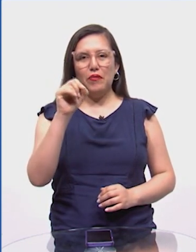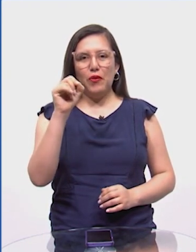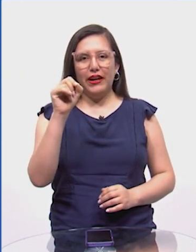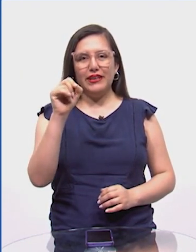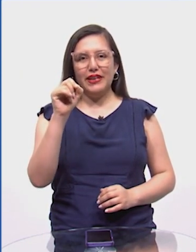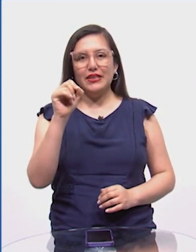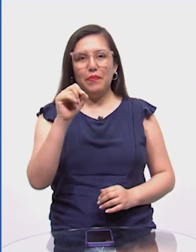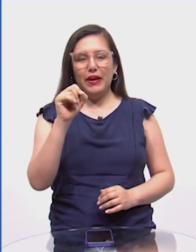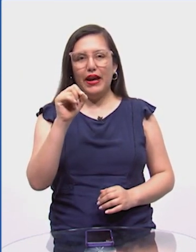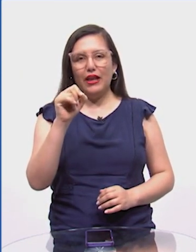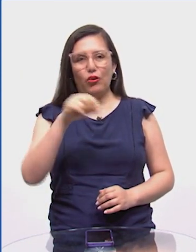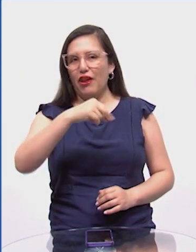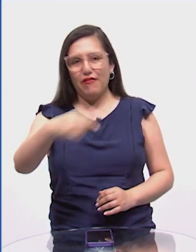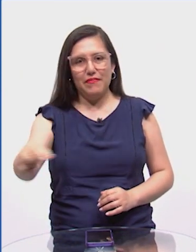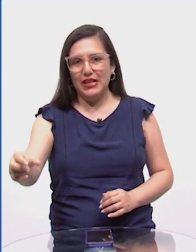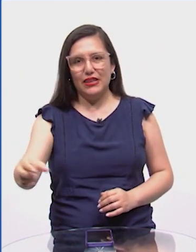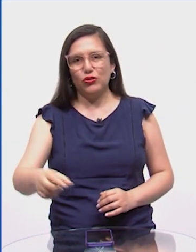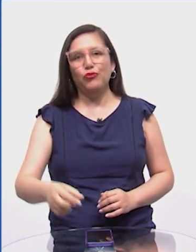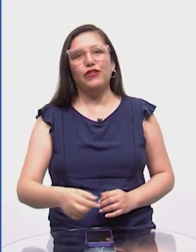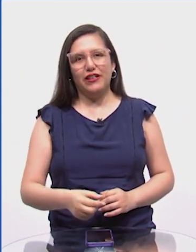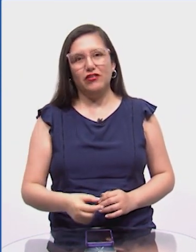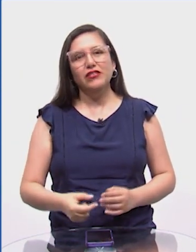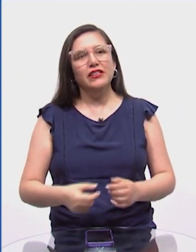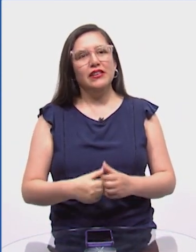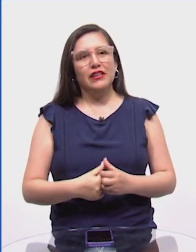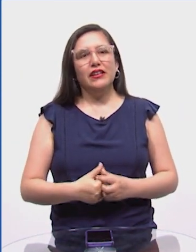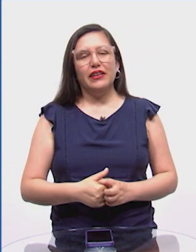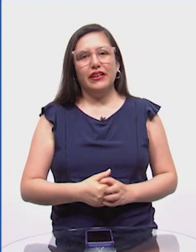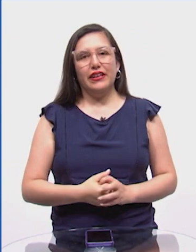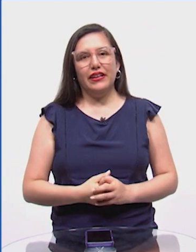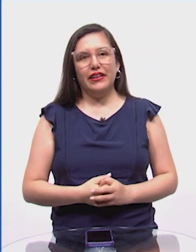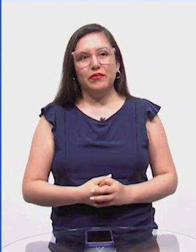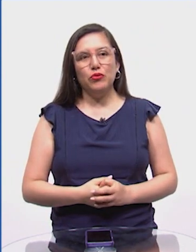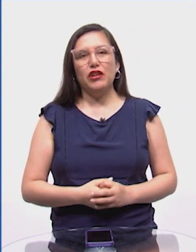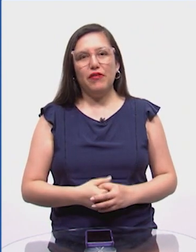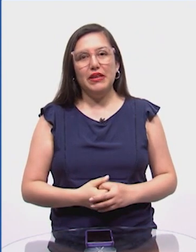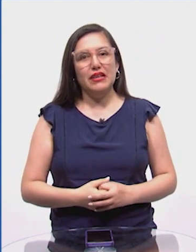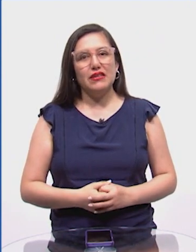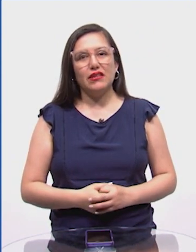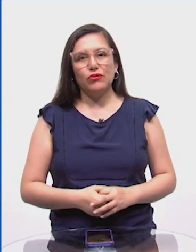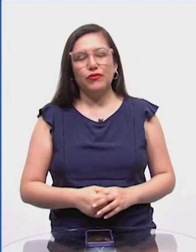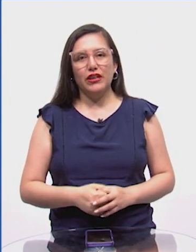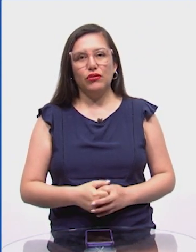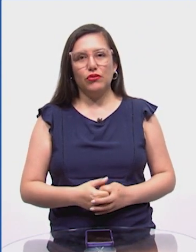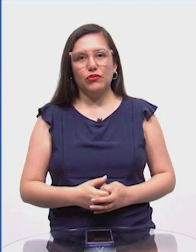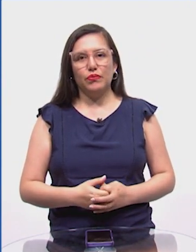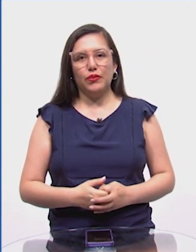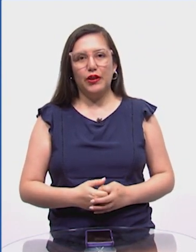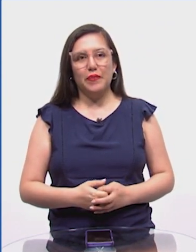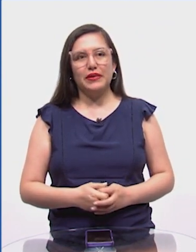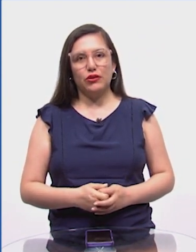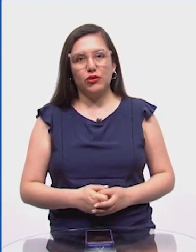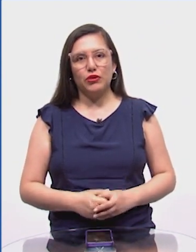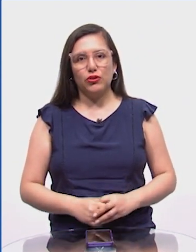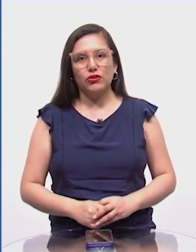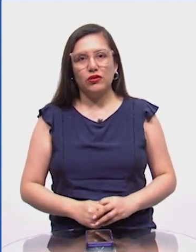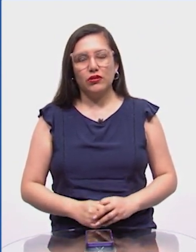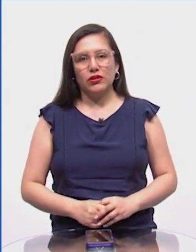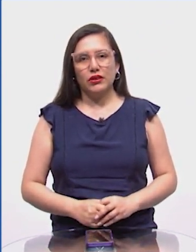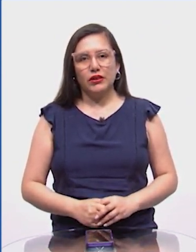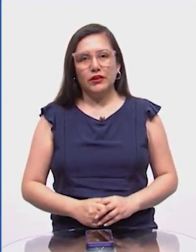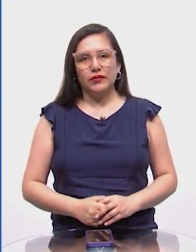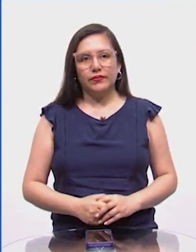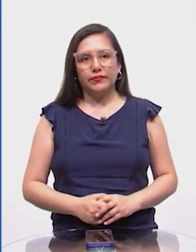que se sabe cuando una mujer está desempleada, toda la familia sufre, ¿no? Muchas familias están sufriendo problemas económicos.